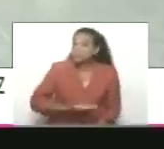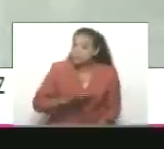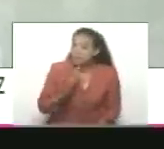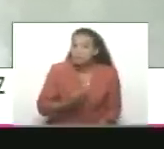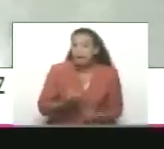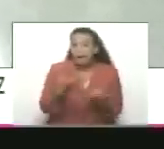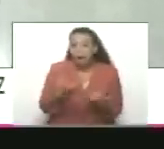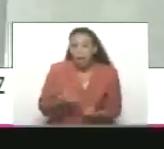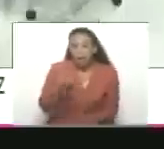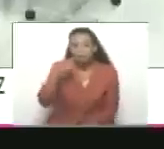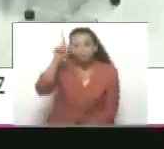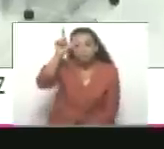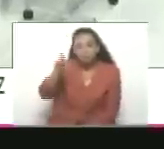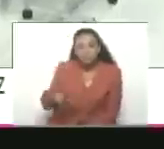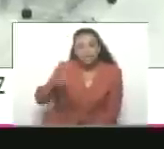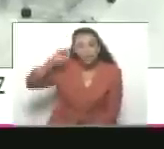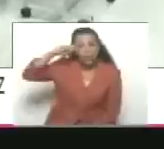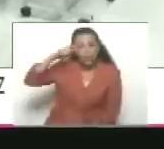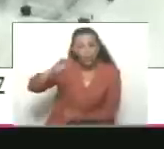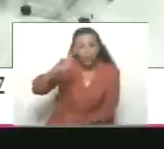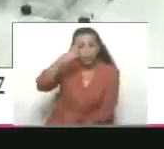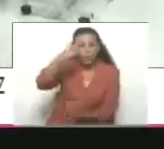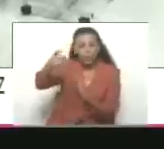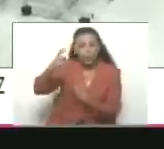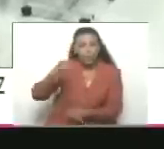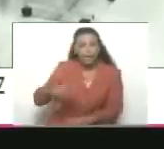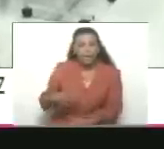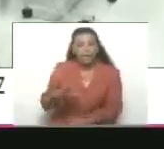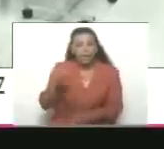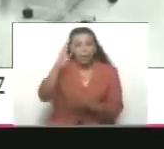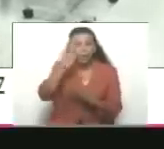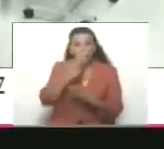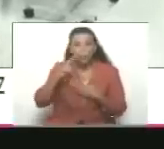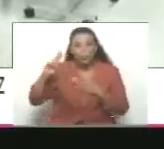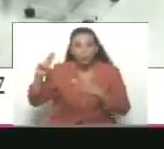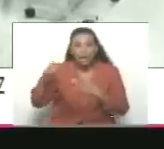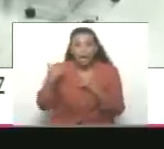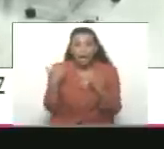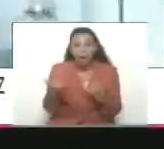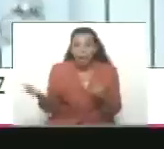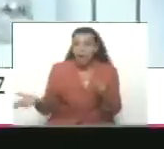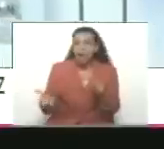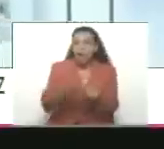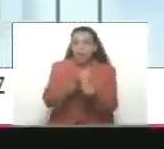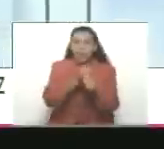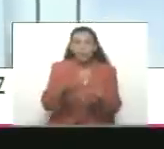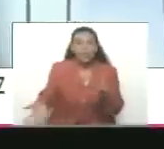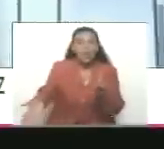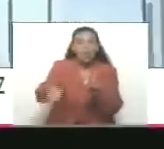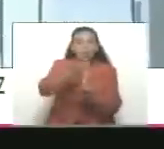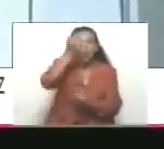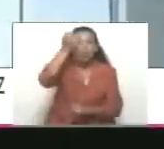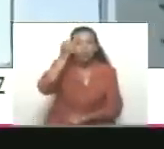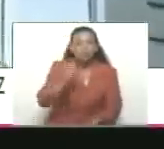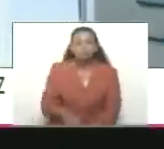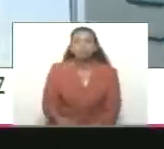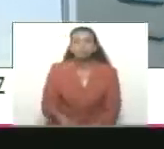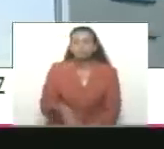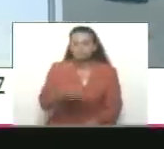palabra y llevando al 100% estos logros y esta efectividad ese